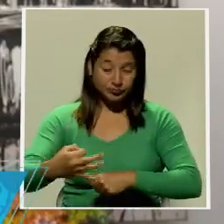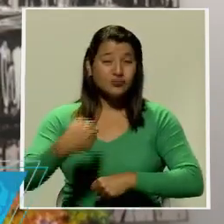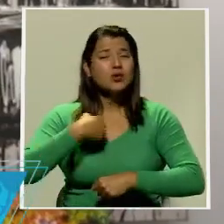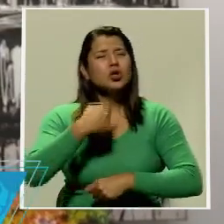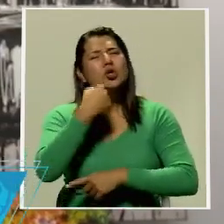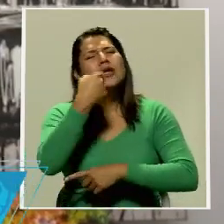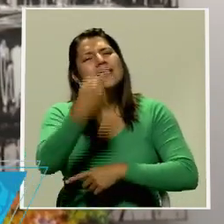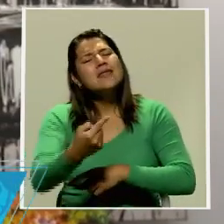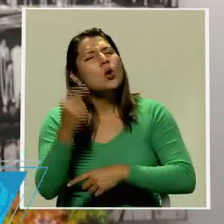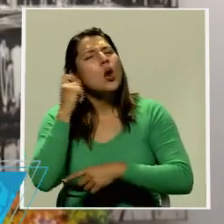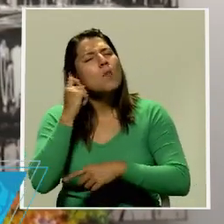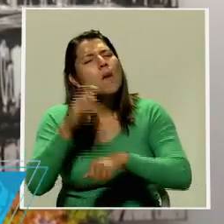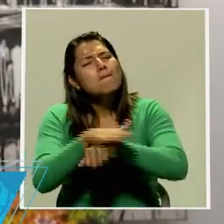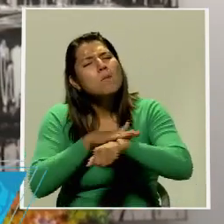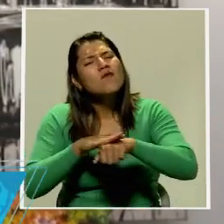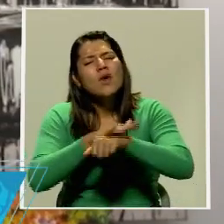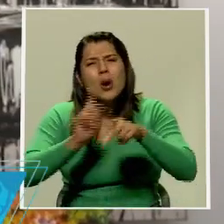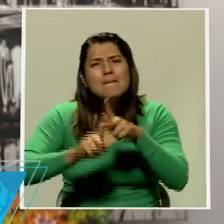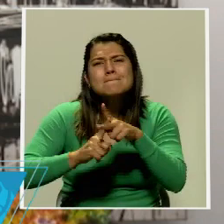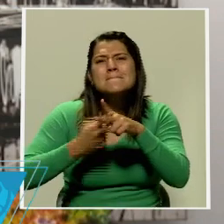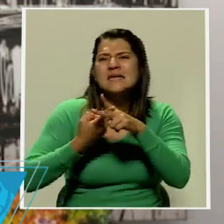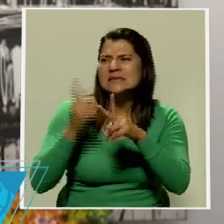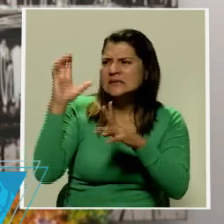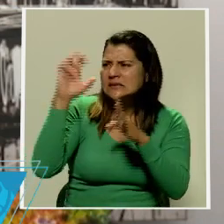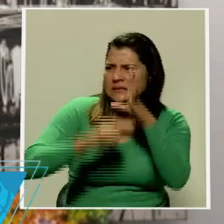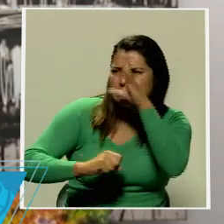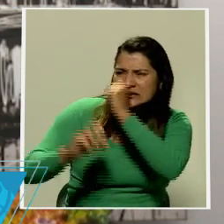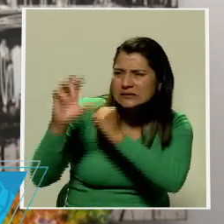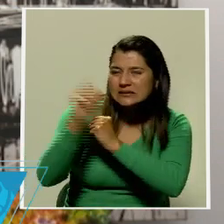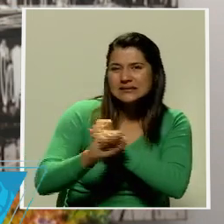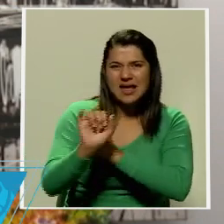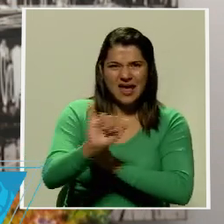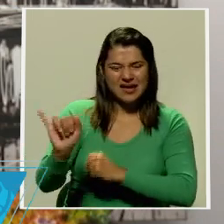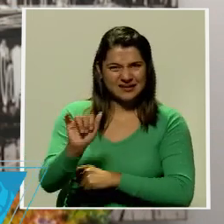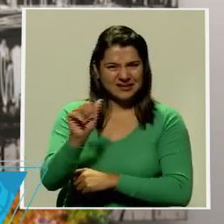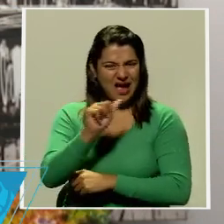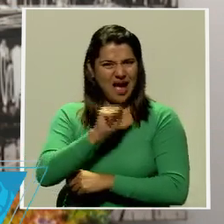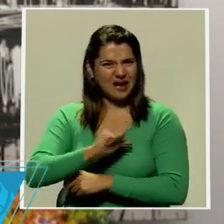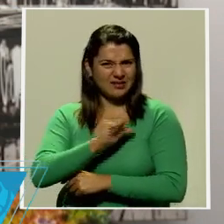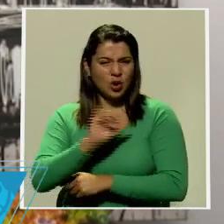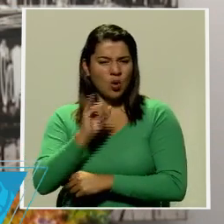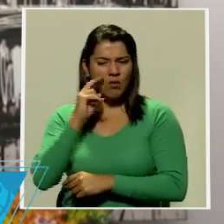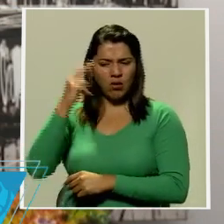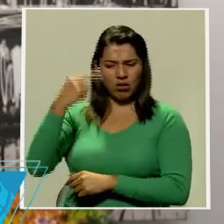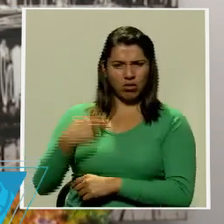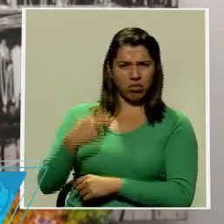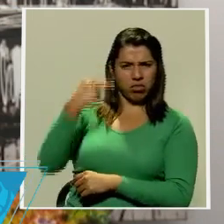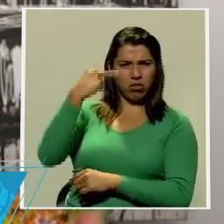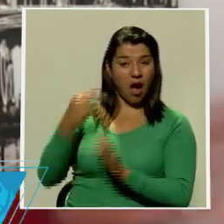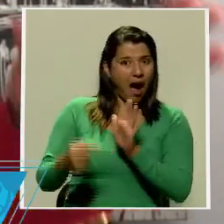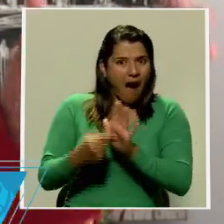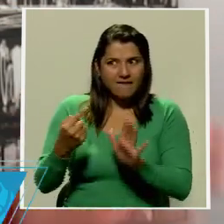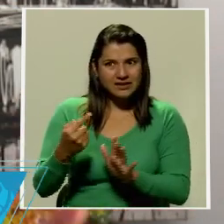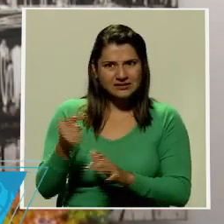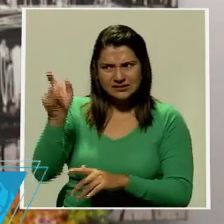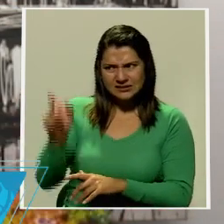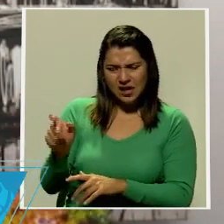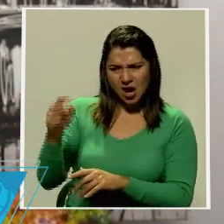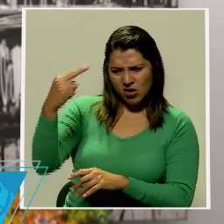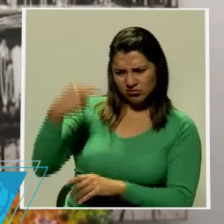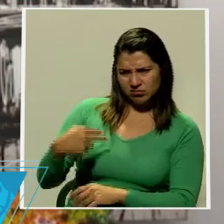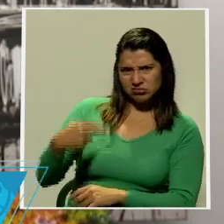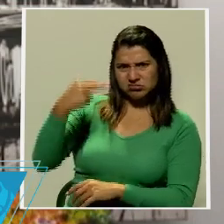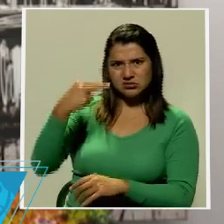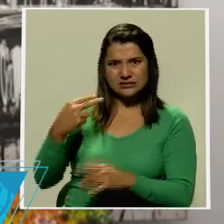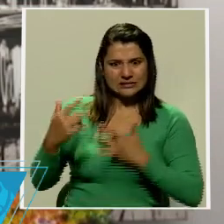favor empecemos a identificar esos elementos, como lo que es una mirada, que a veces con una mirada prácticamente nos